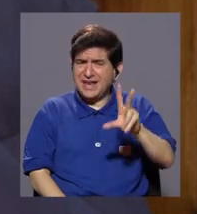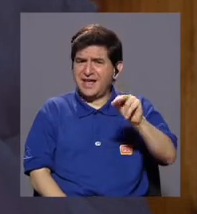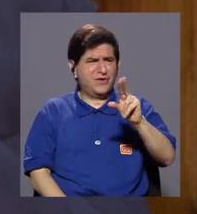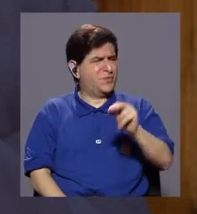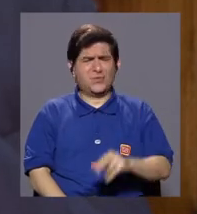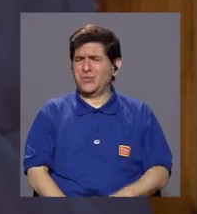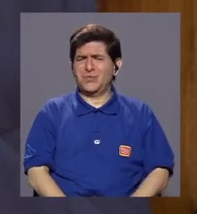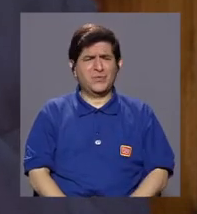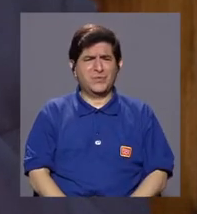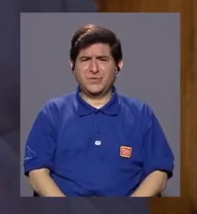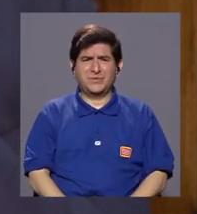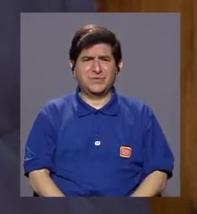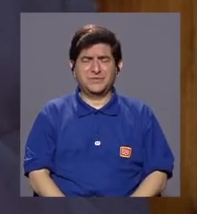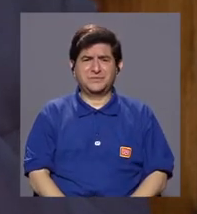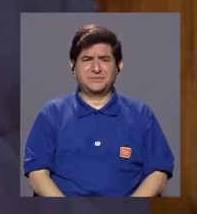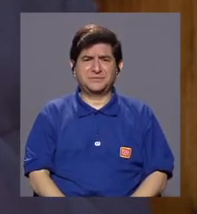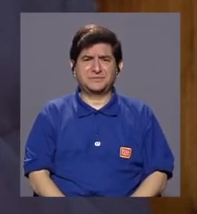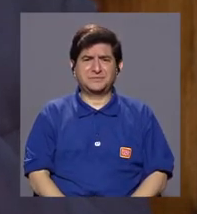Italia.